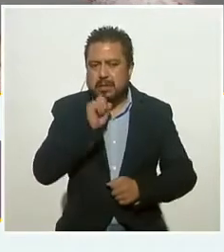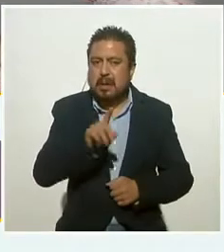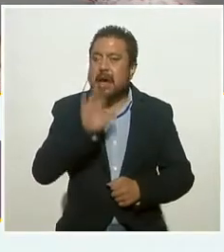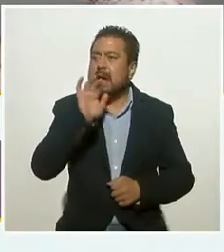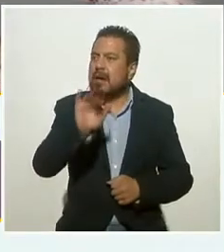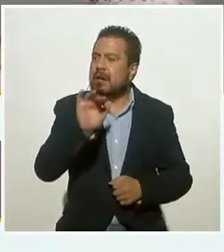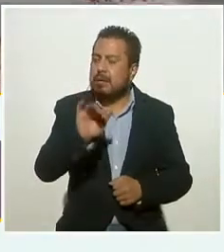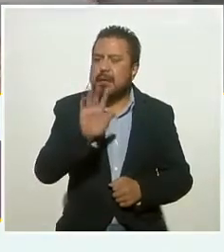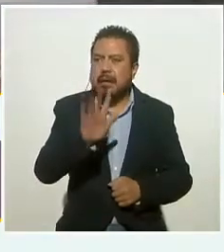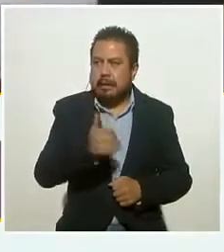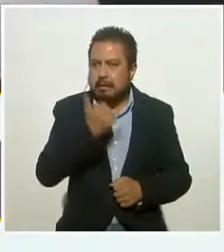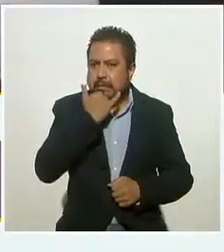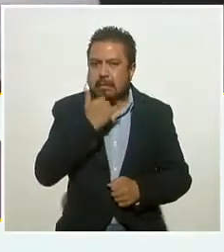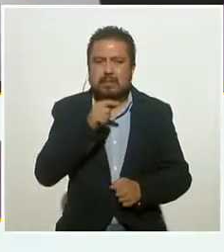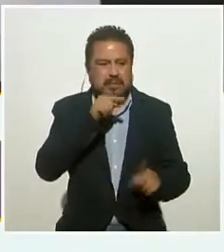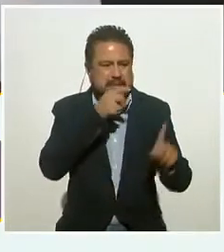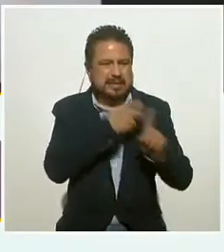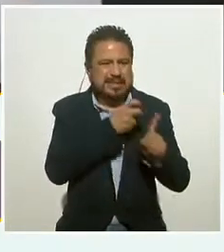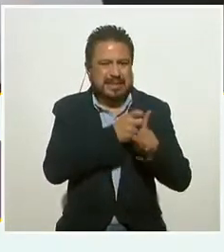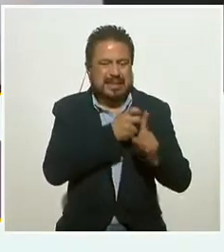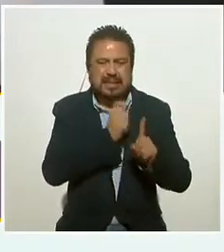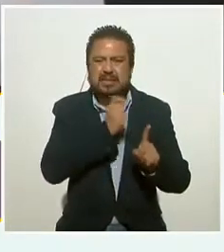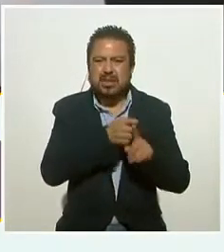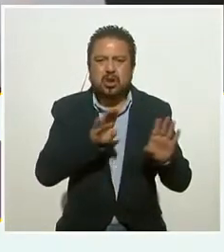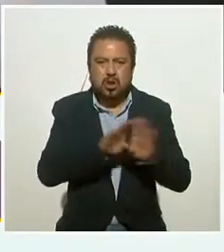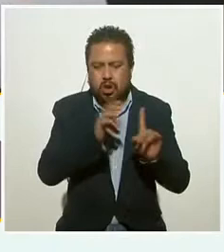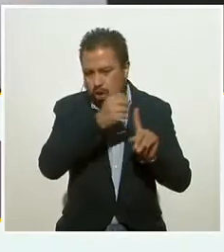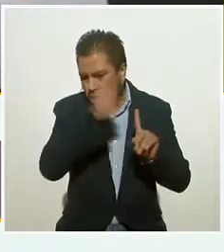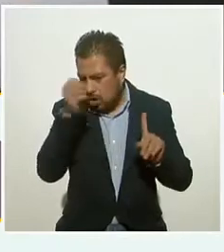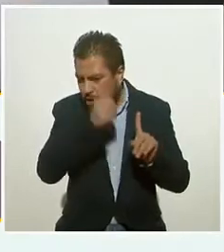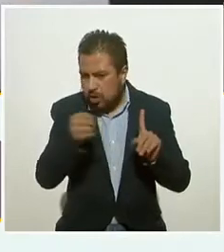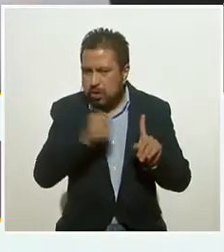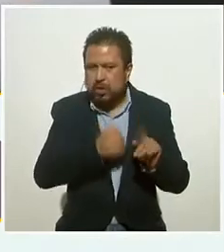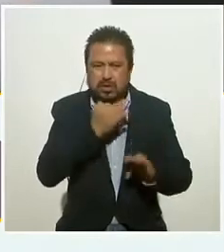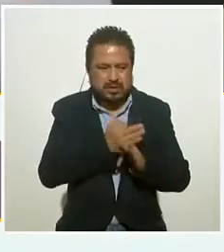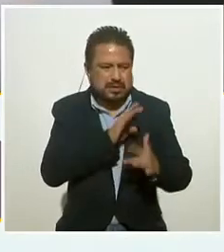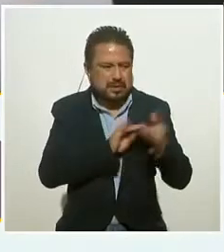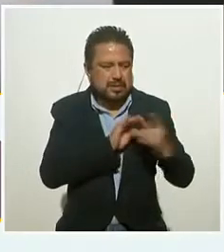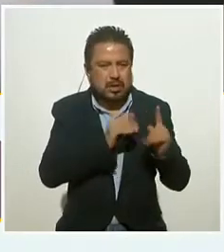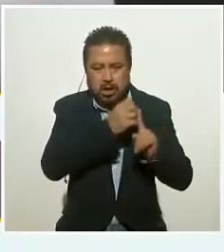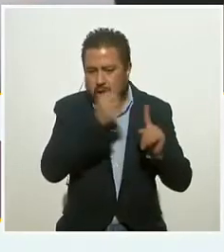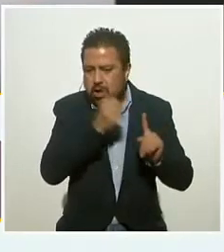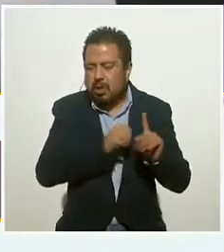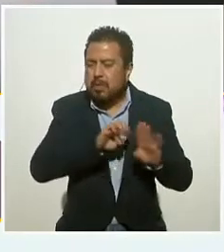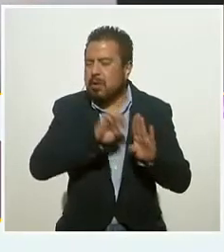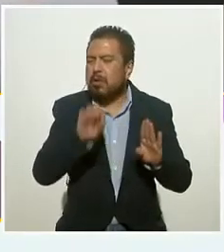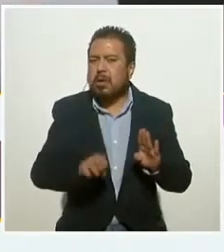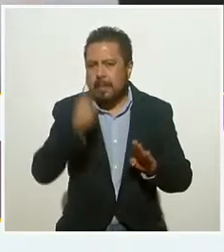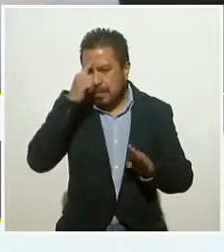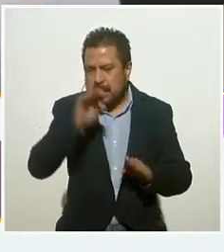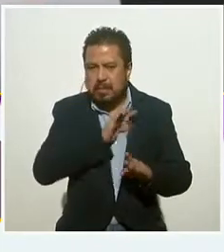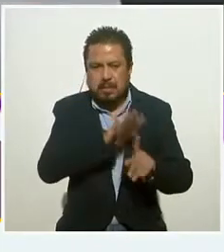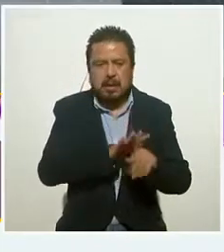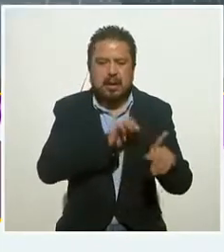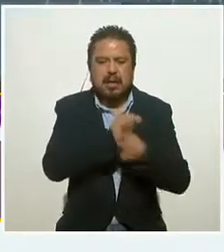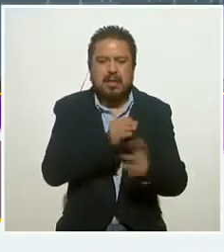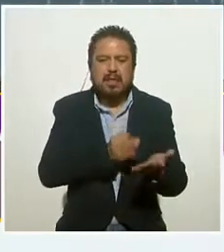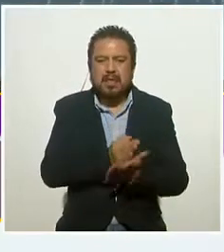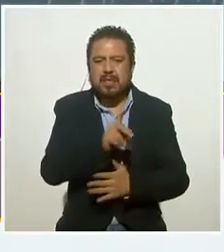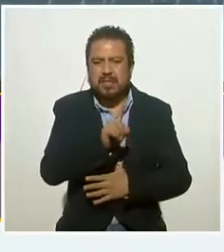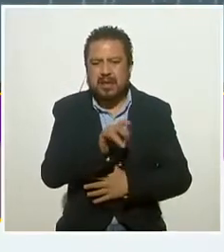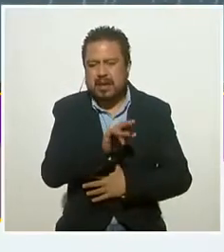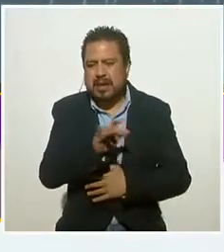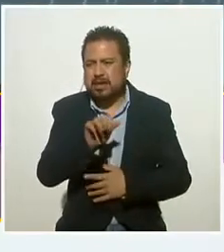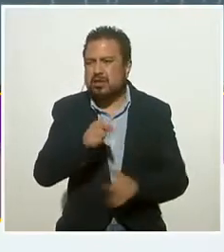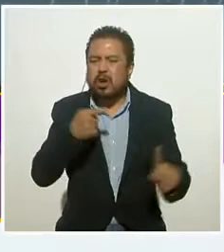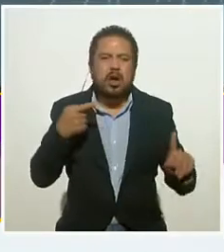esto es como en orden. Esto que nos dijiste es en orden, o sea, por ejemplo, para poder llegar a la dirección y el